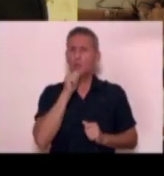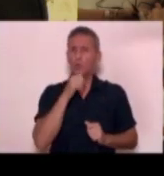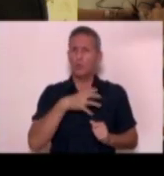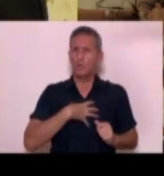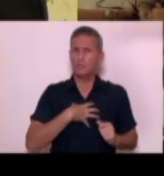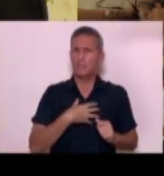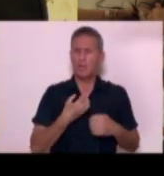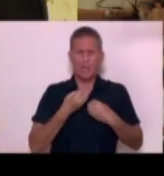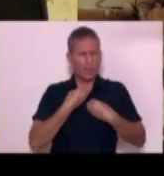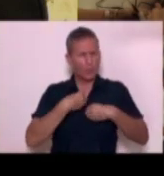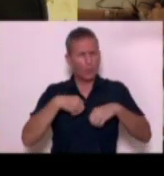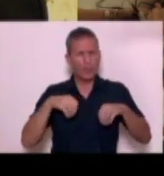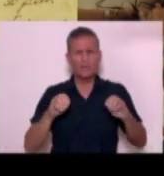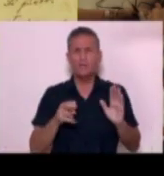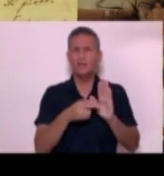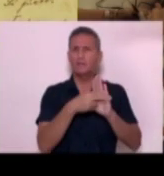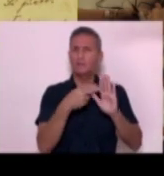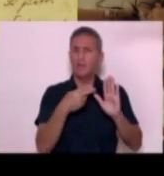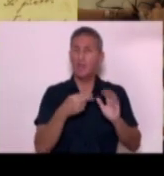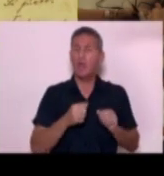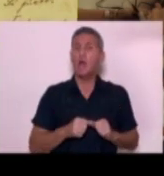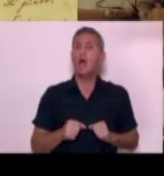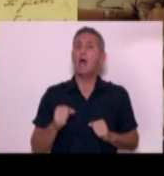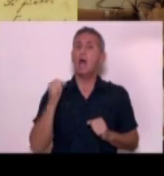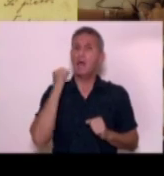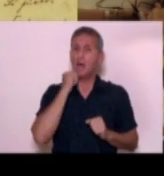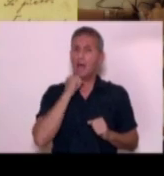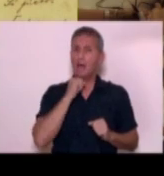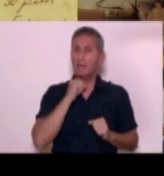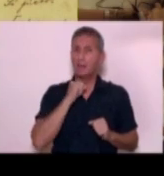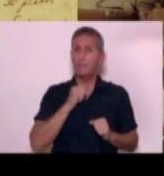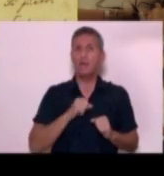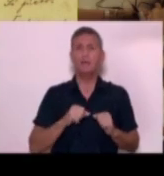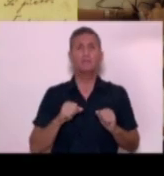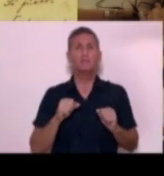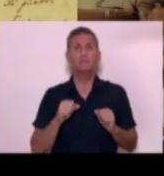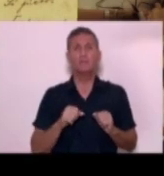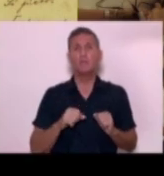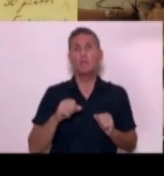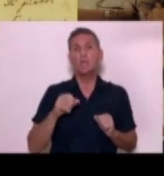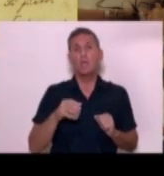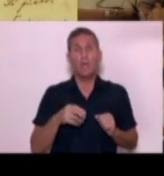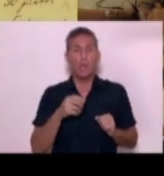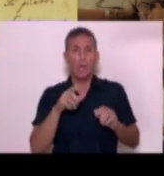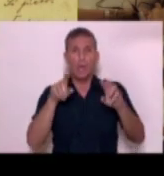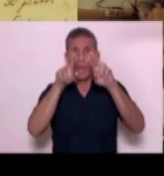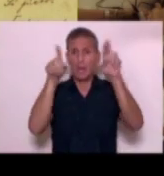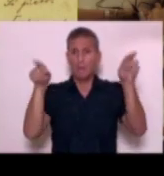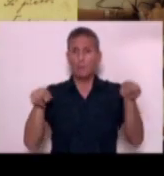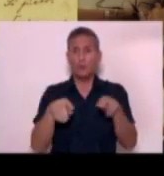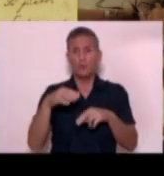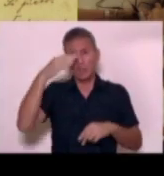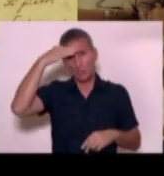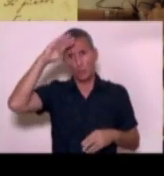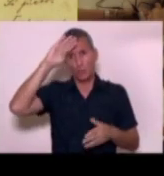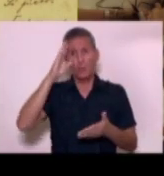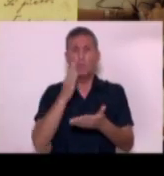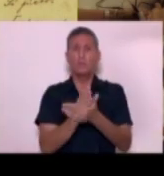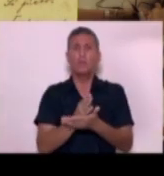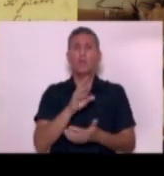tengan en cualquier asignatura. También pueden consultar el portal Cubeduca con la